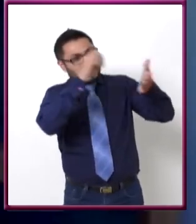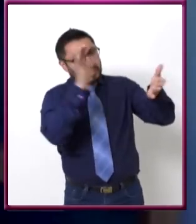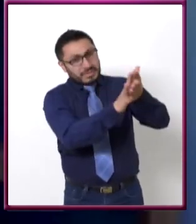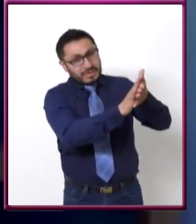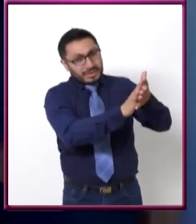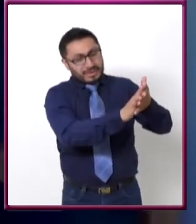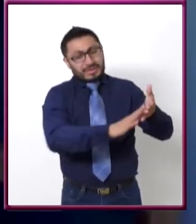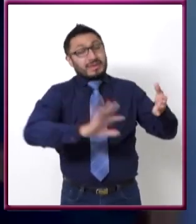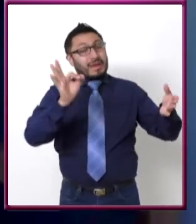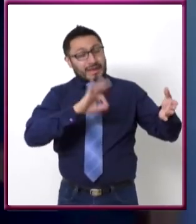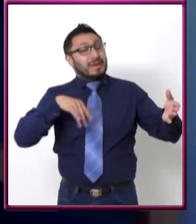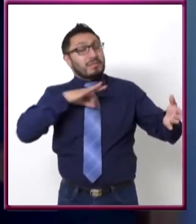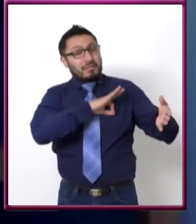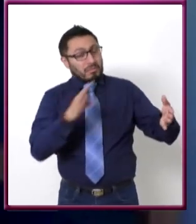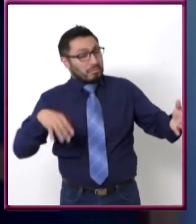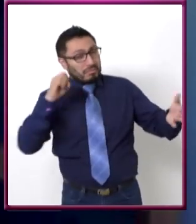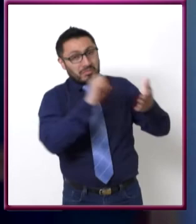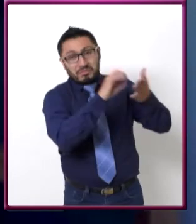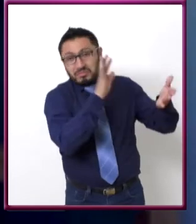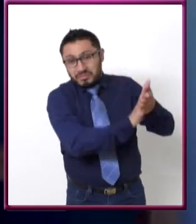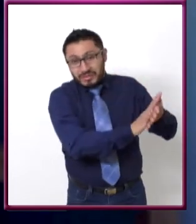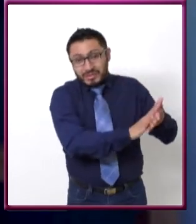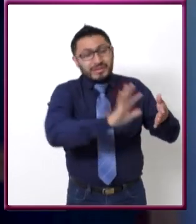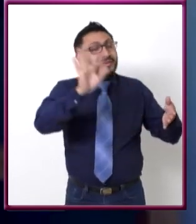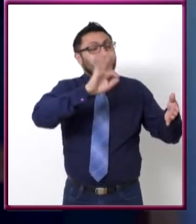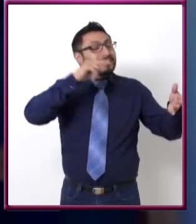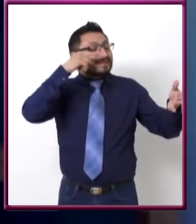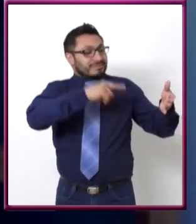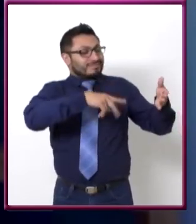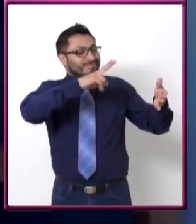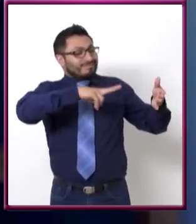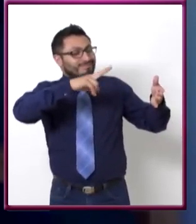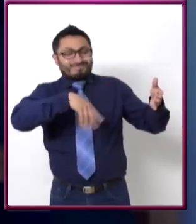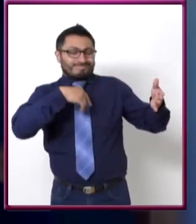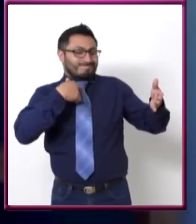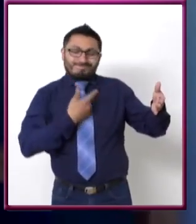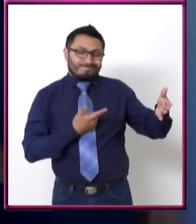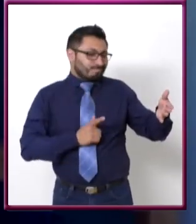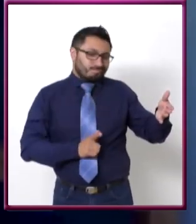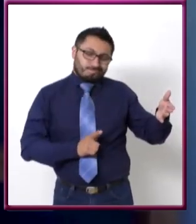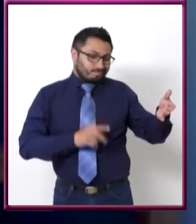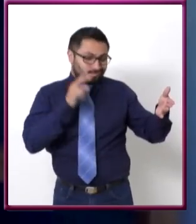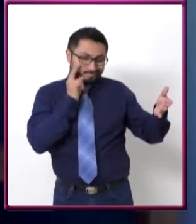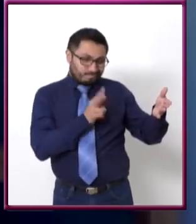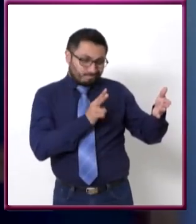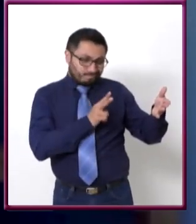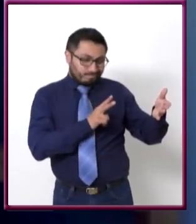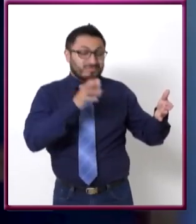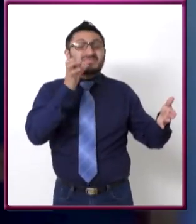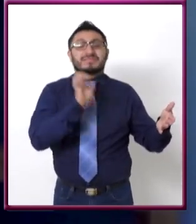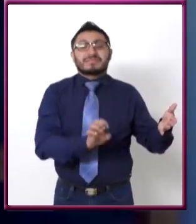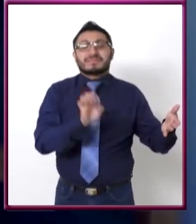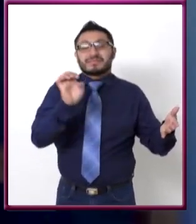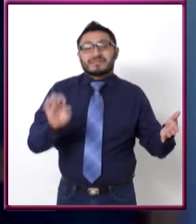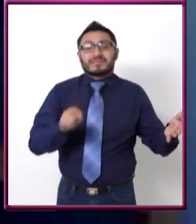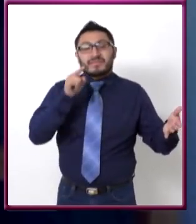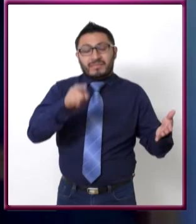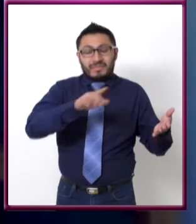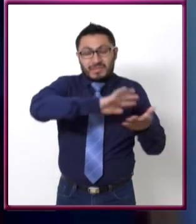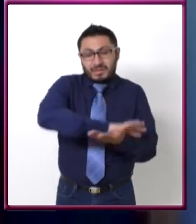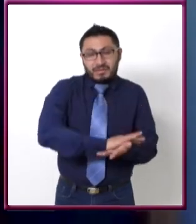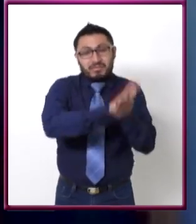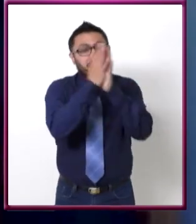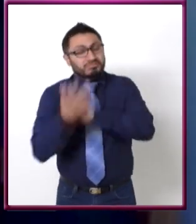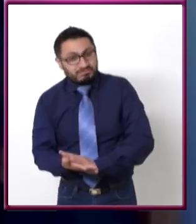está logrando plasmarlas o si no le está satisfaciendo cómo las está plasmando, pues eso lo